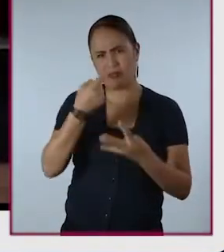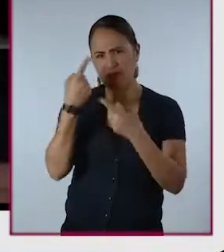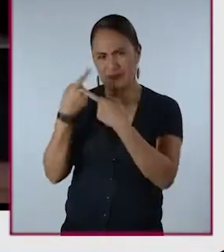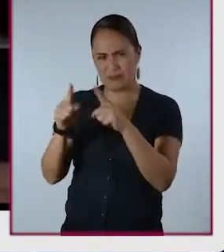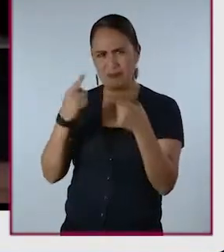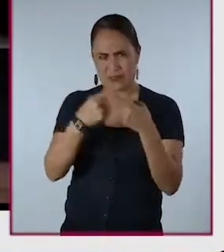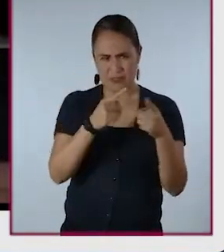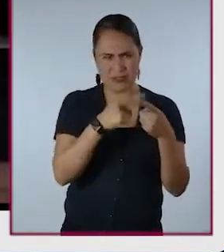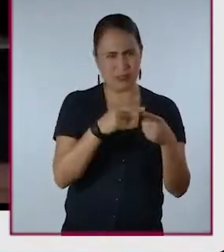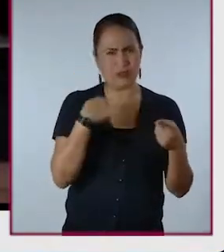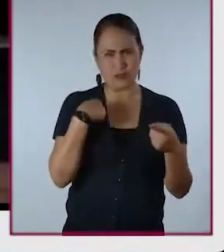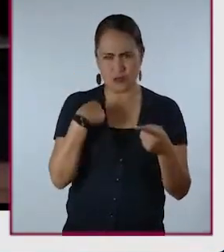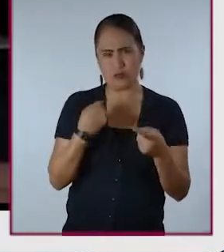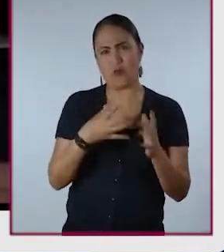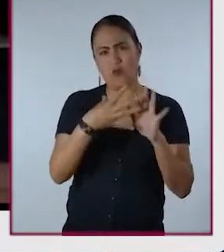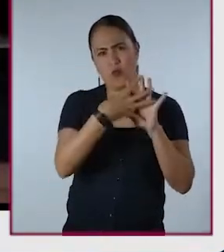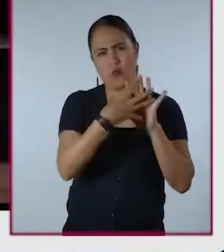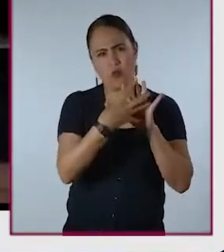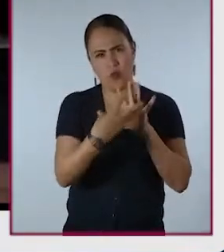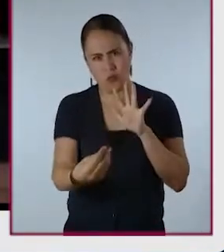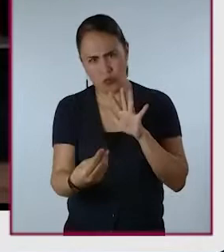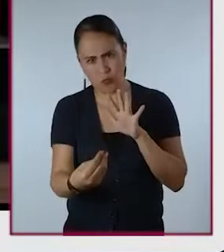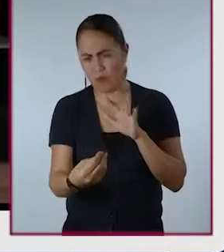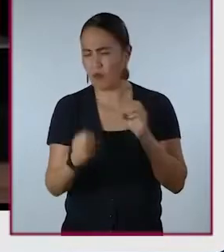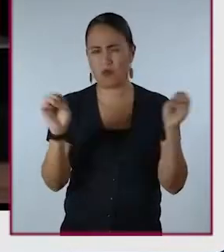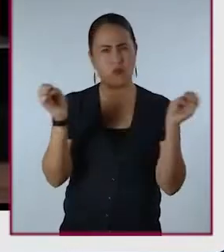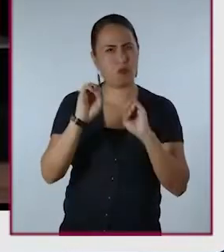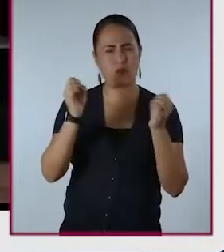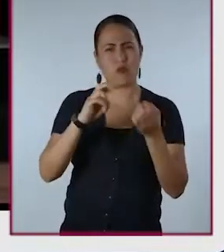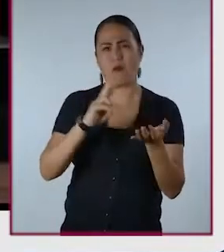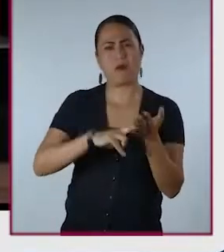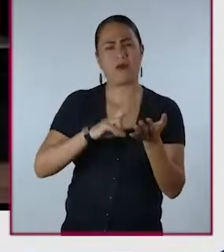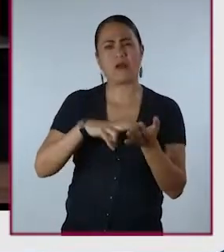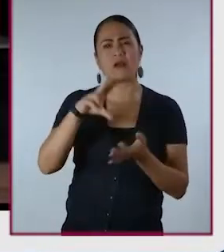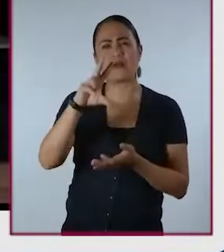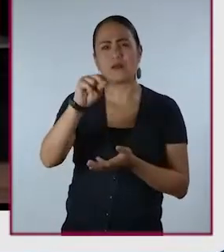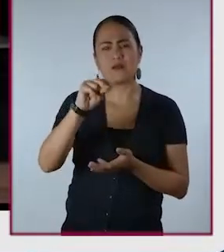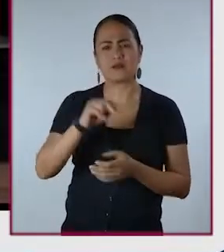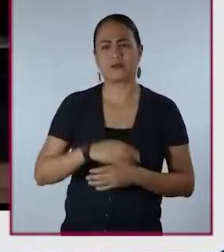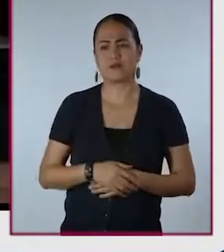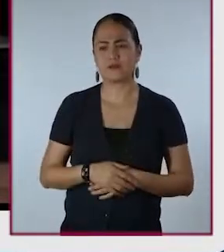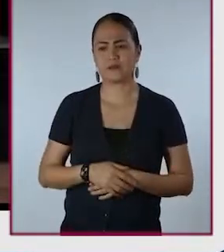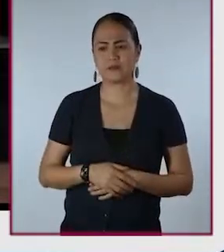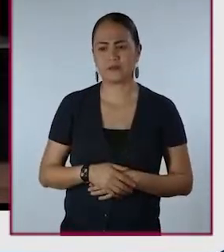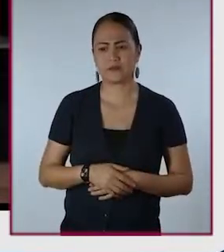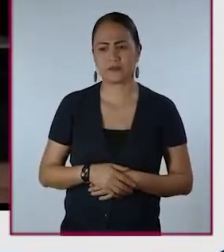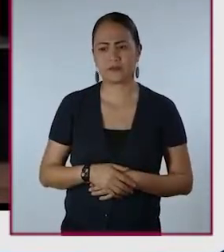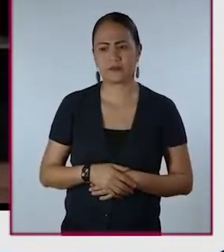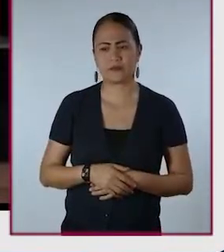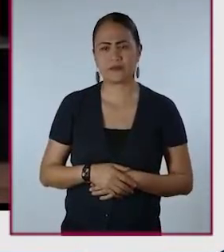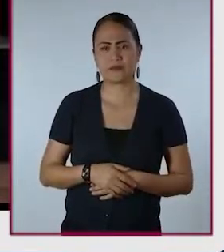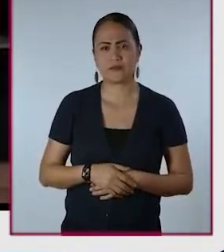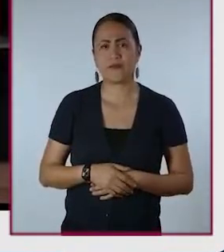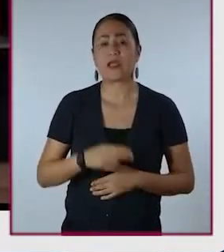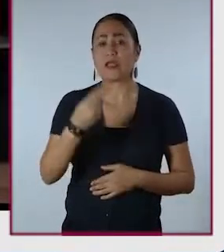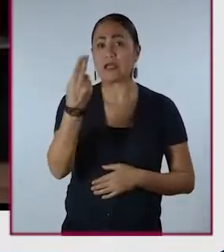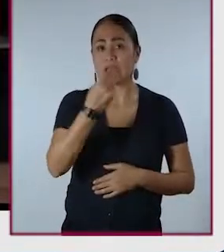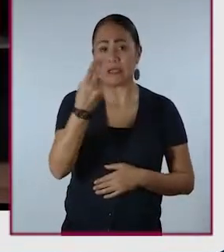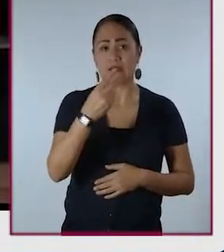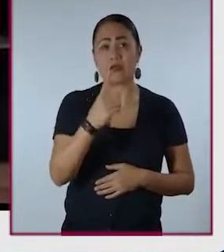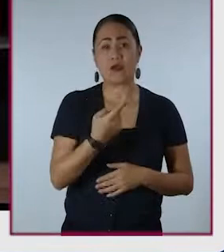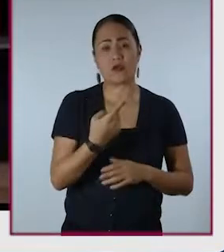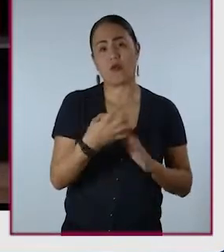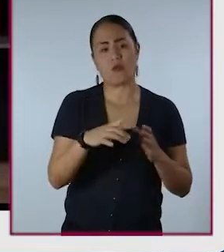voy a repetirlo, una copia es ninguna copia. Por lo tanto, necesitamos tener dos o